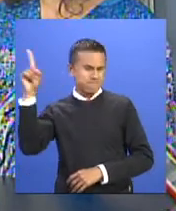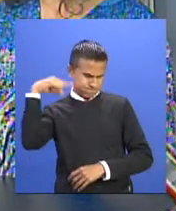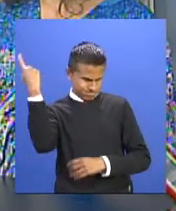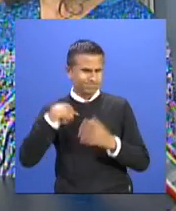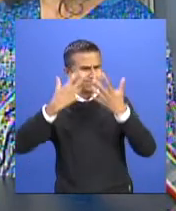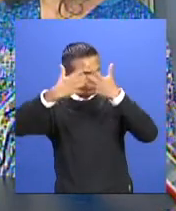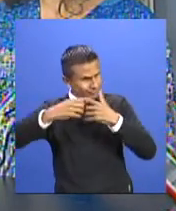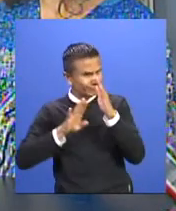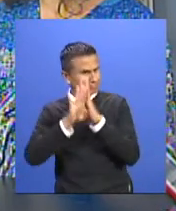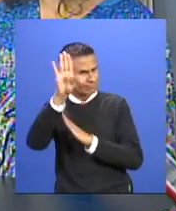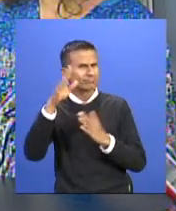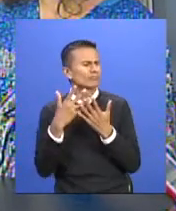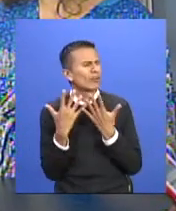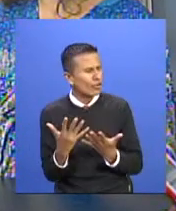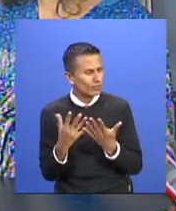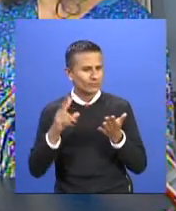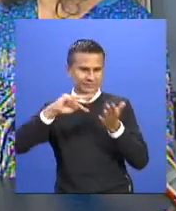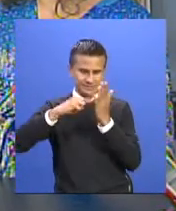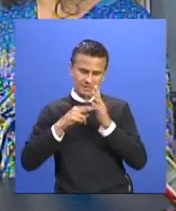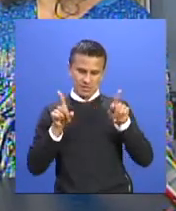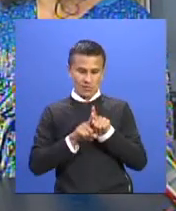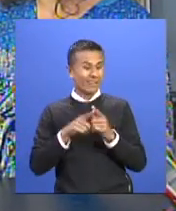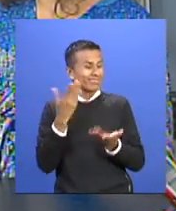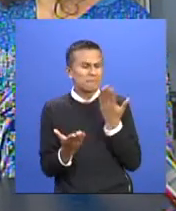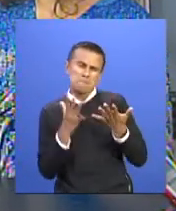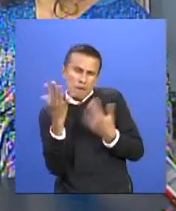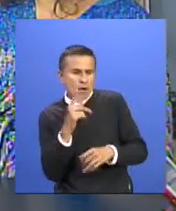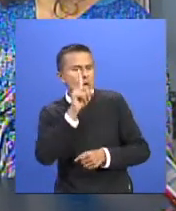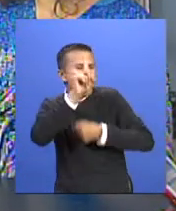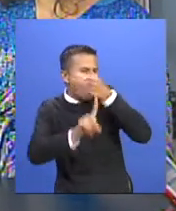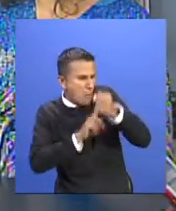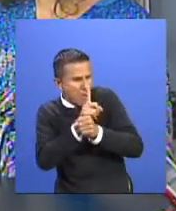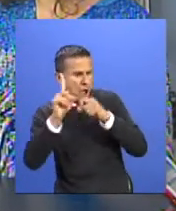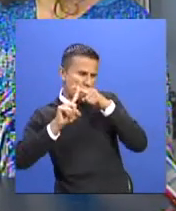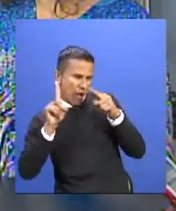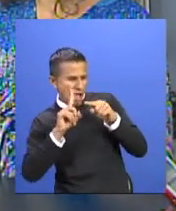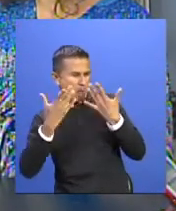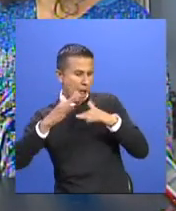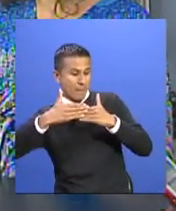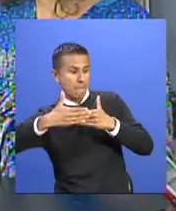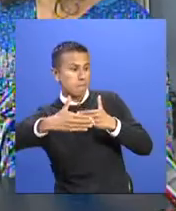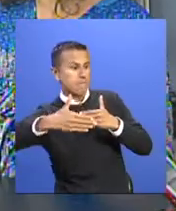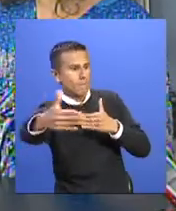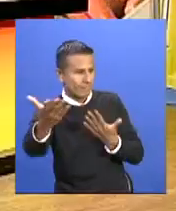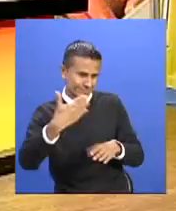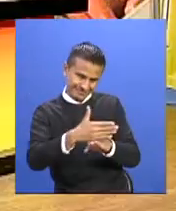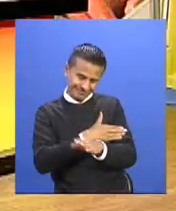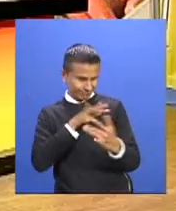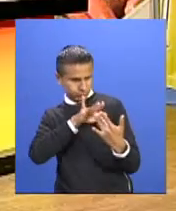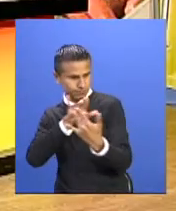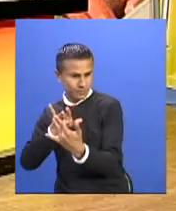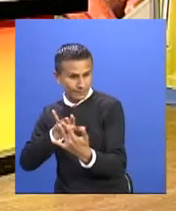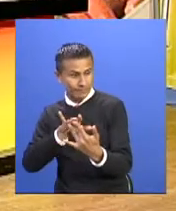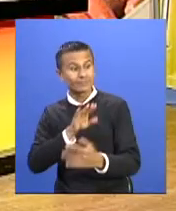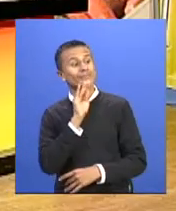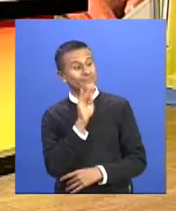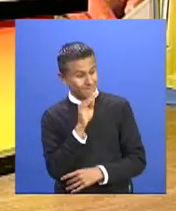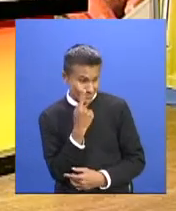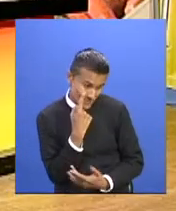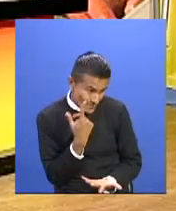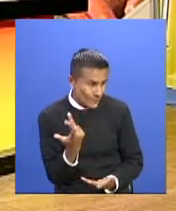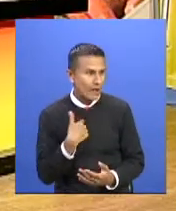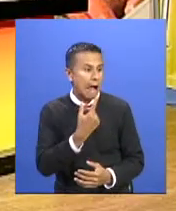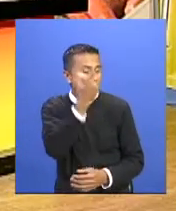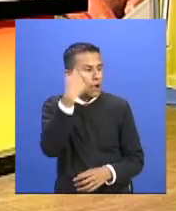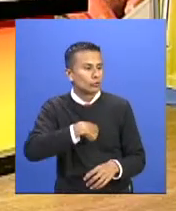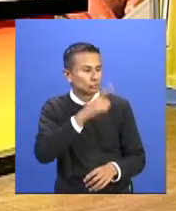buena reputación se puede construir a partir de 1 año y medio en adelante de esa relación directa. Pero ojo, ¿cuál es el problema? Que se puede perder en